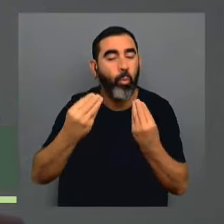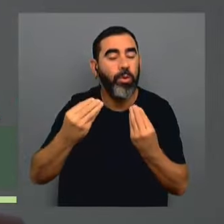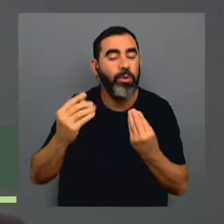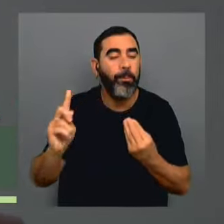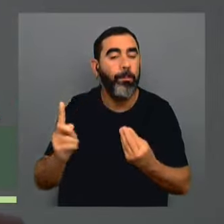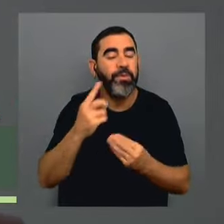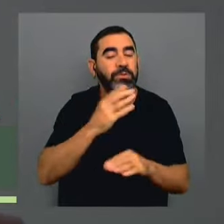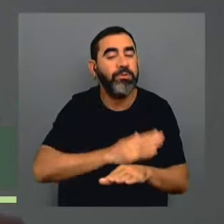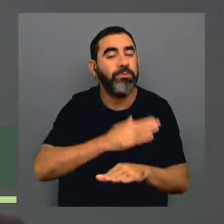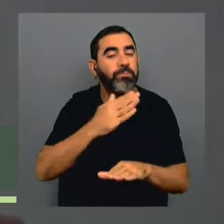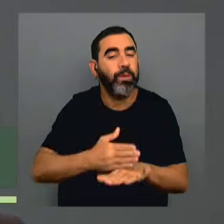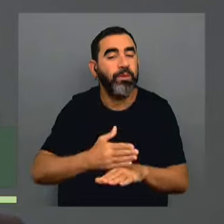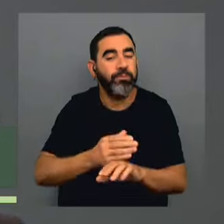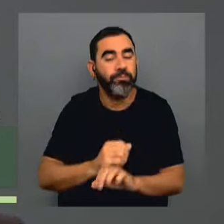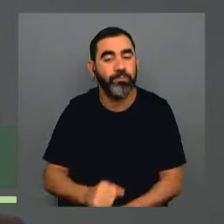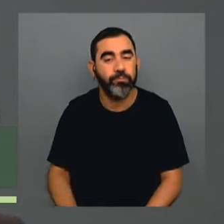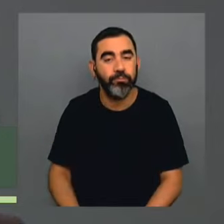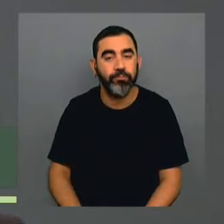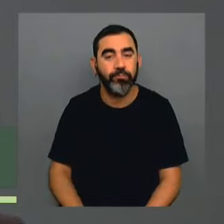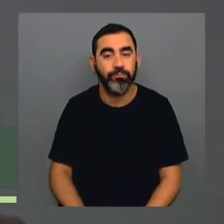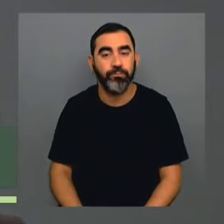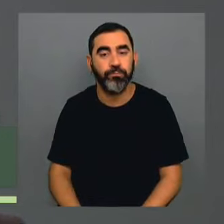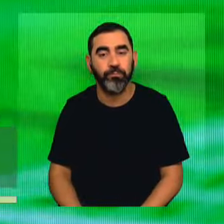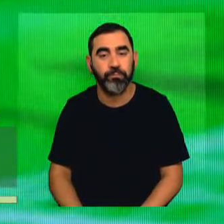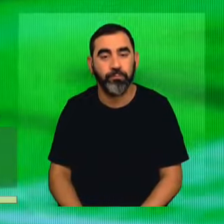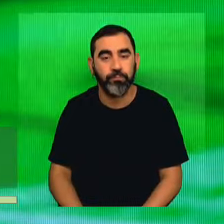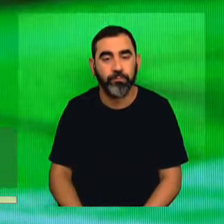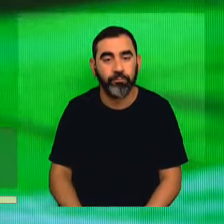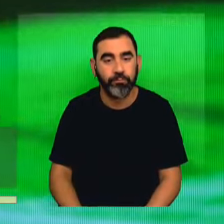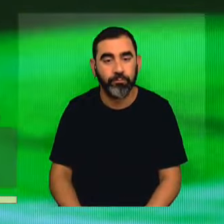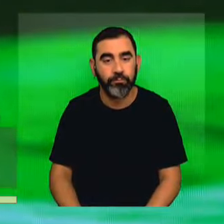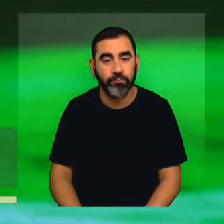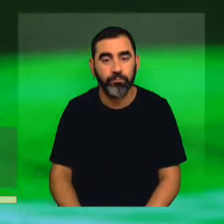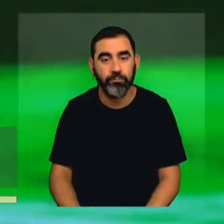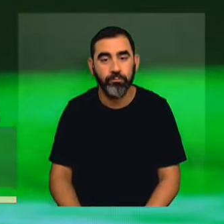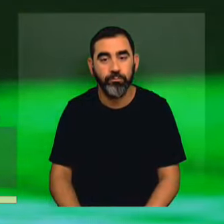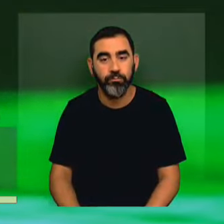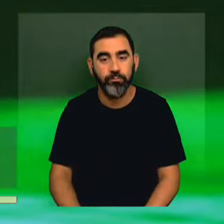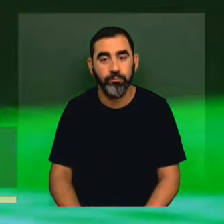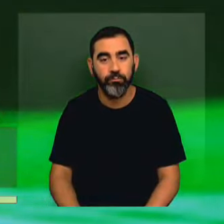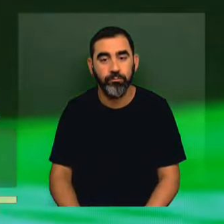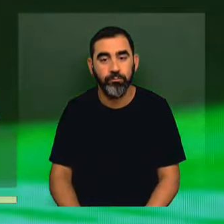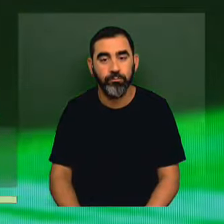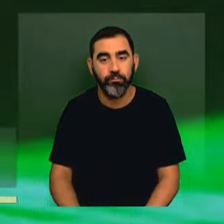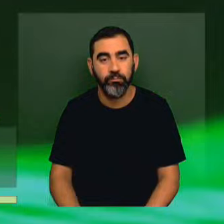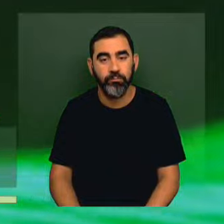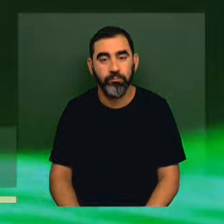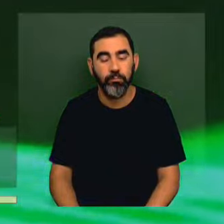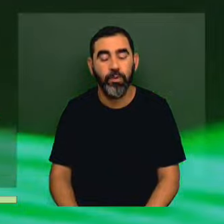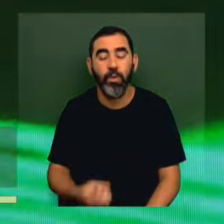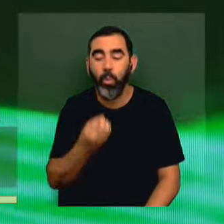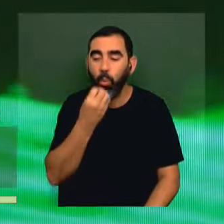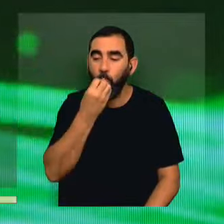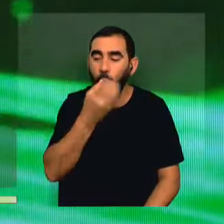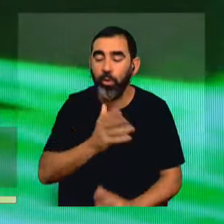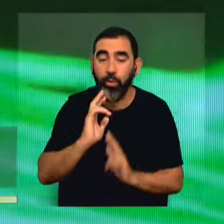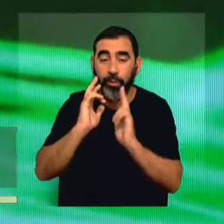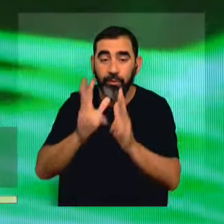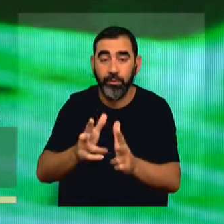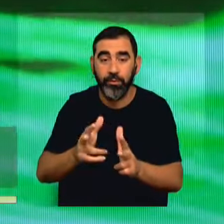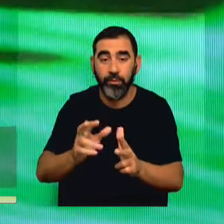eventos extremos que podemos estar previendo para Uruguay bueno a ver el una de las cosas que está bueno Resaltar es que